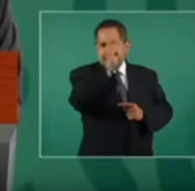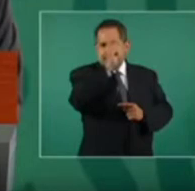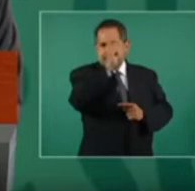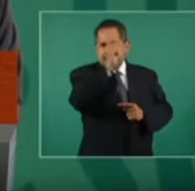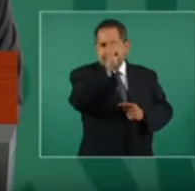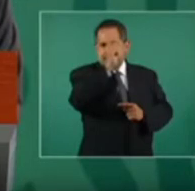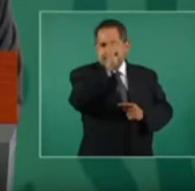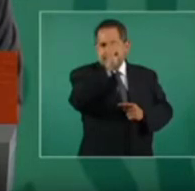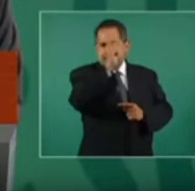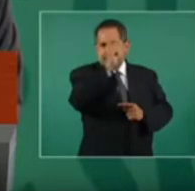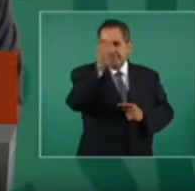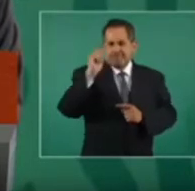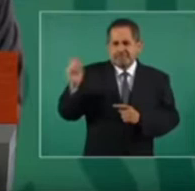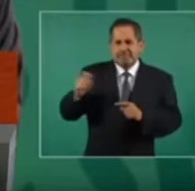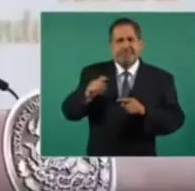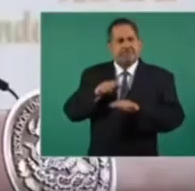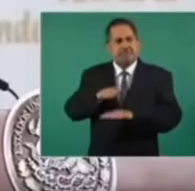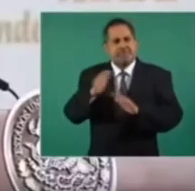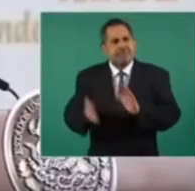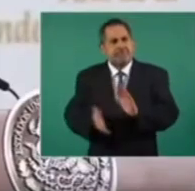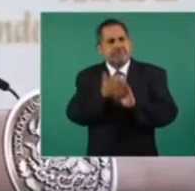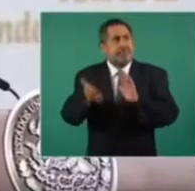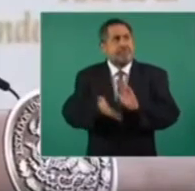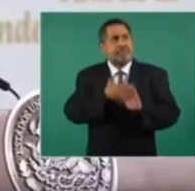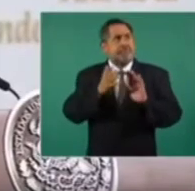hay que decirlo. Y al final,